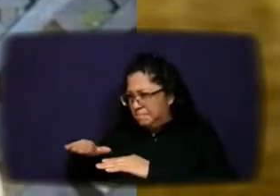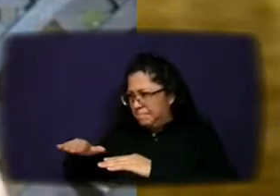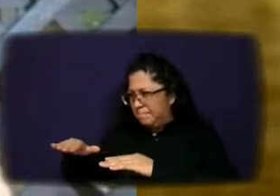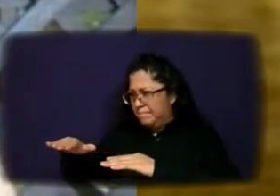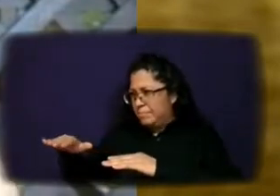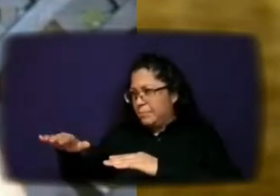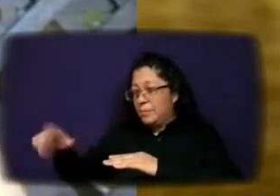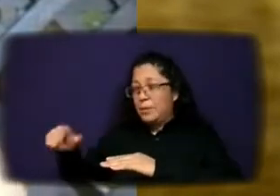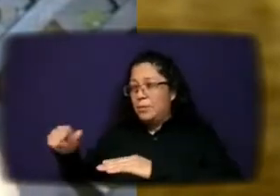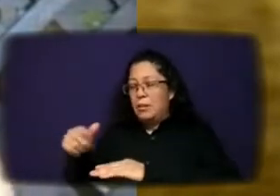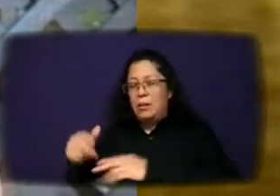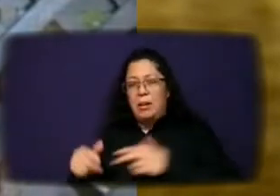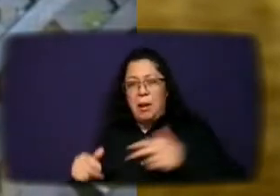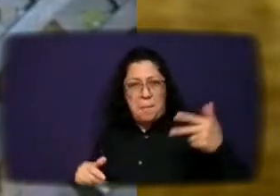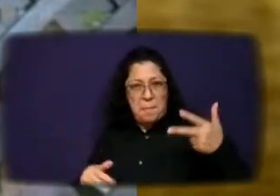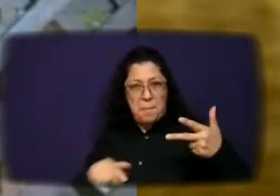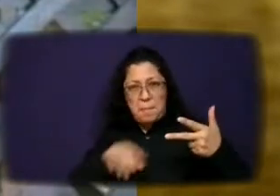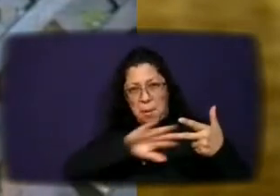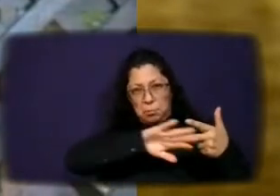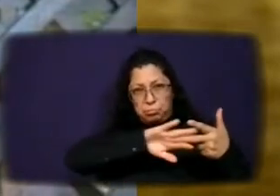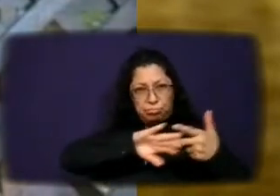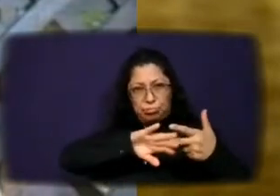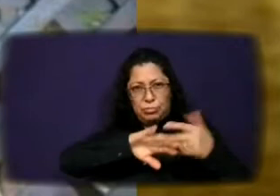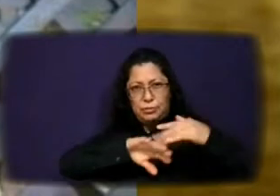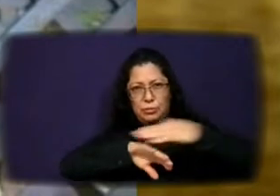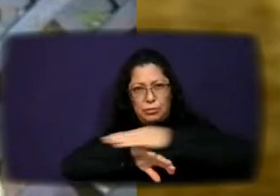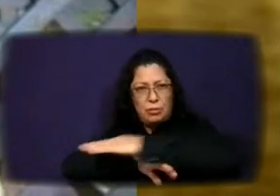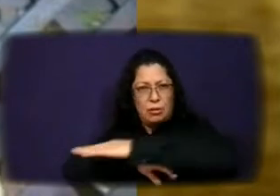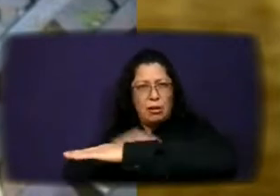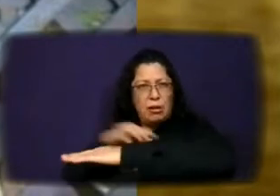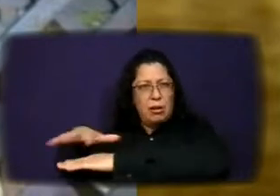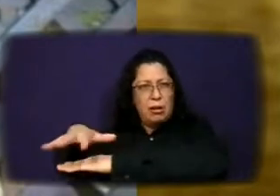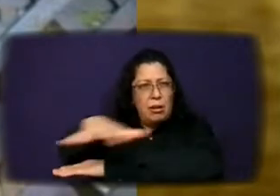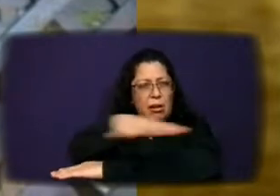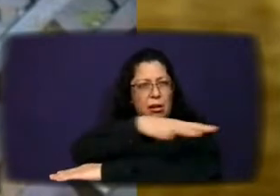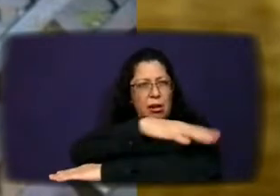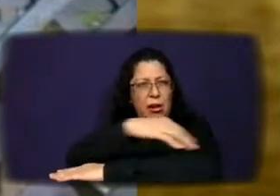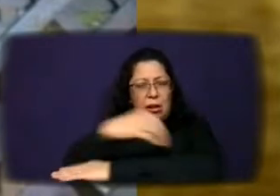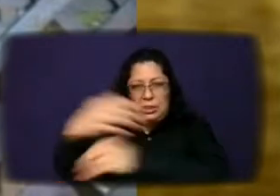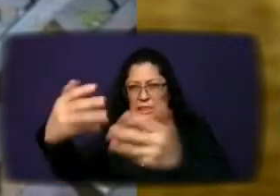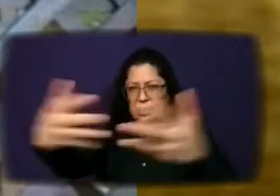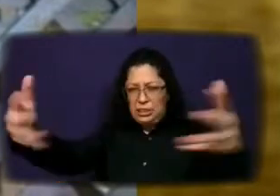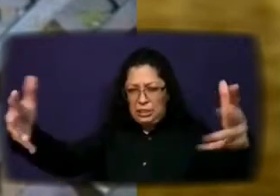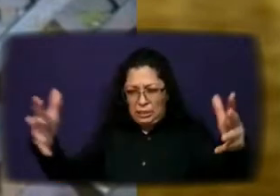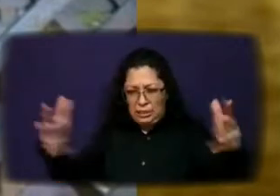Las excavadoras de tierra atravesaron la cerca de la granja,